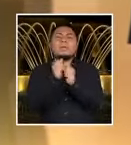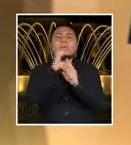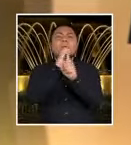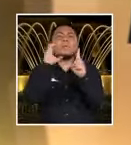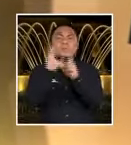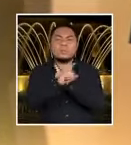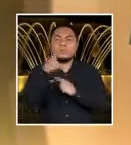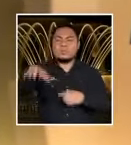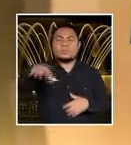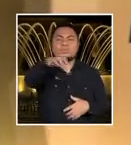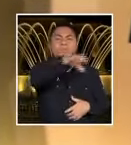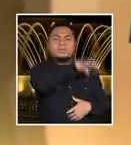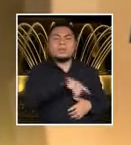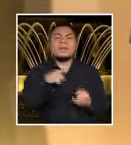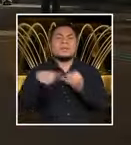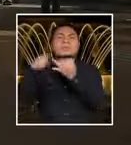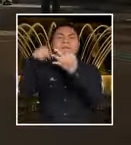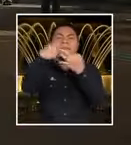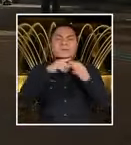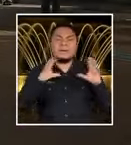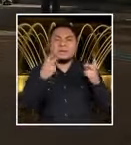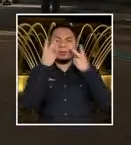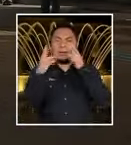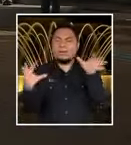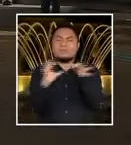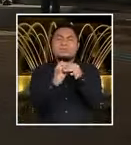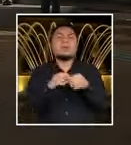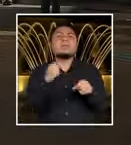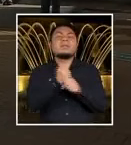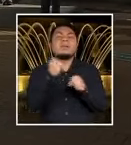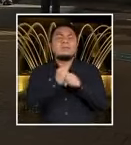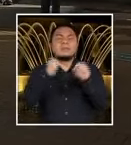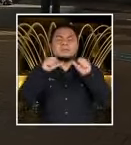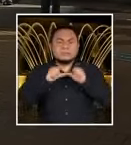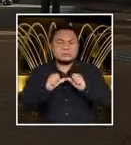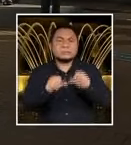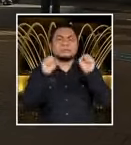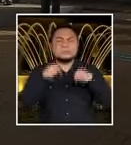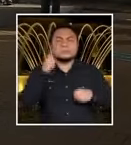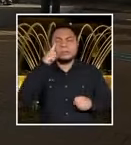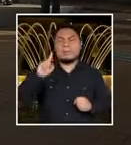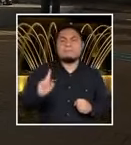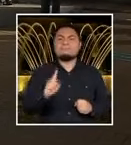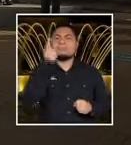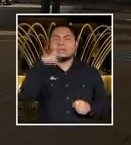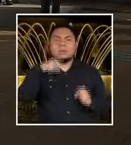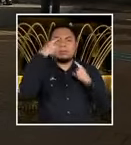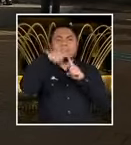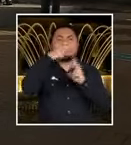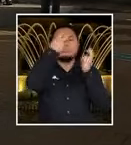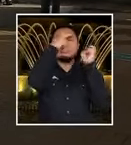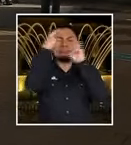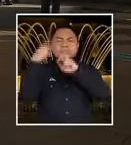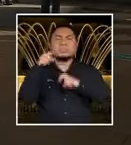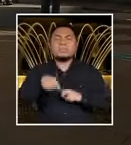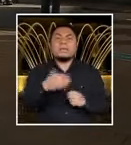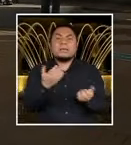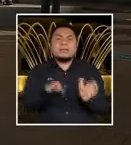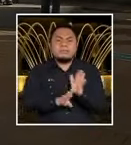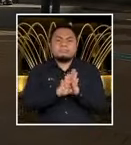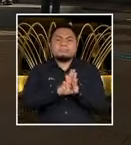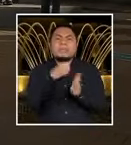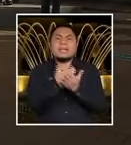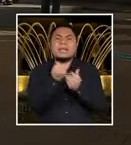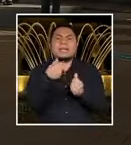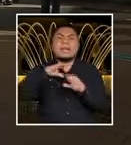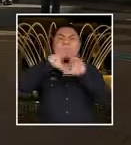con los espacios culturales y arqueológicos, a trabajar y seguir siendo pioneros en ese turismo gastronómico que tanto se nos